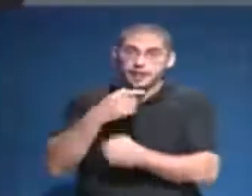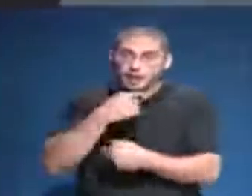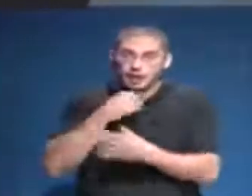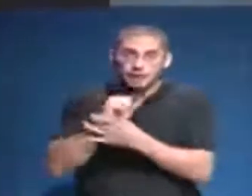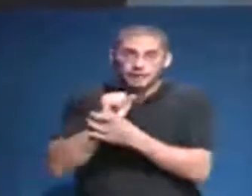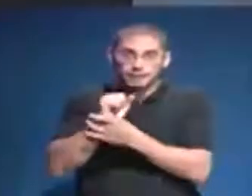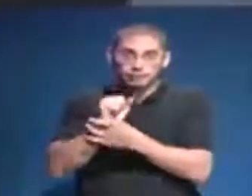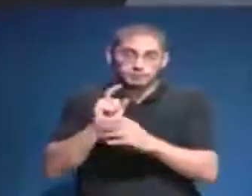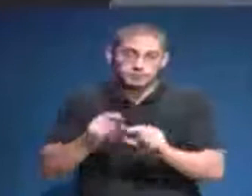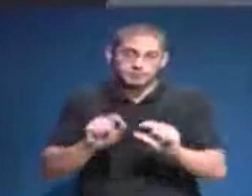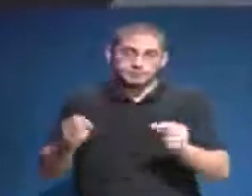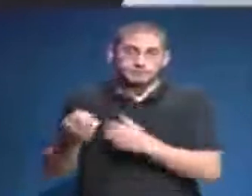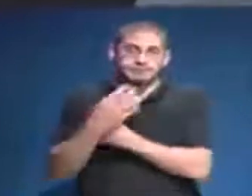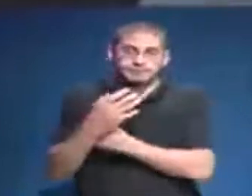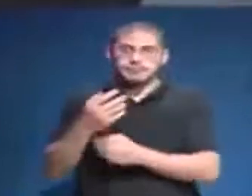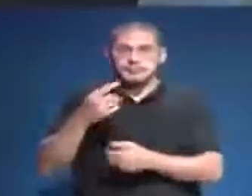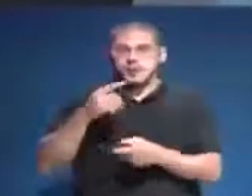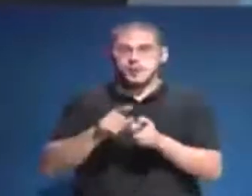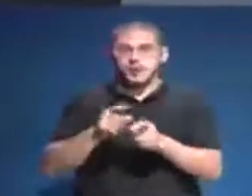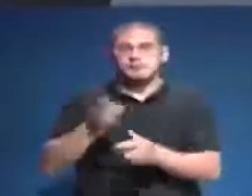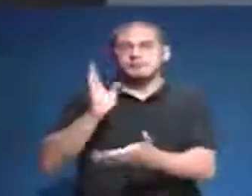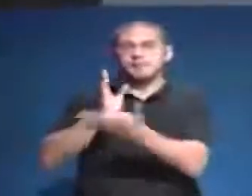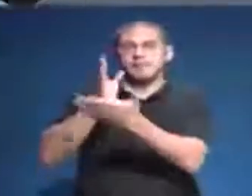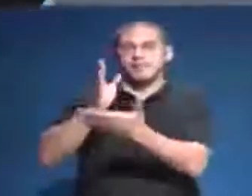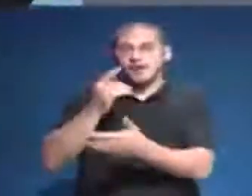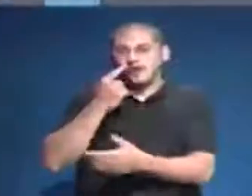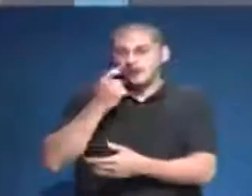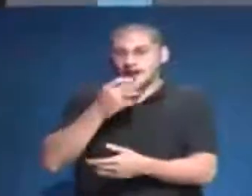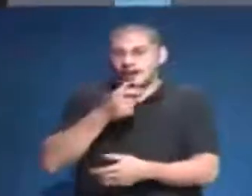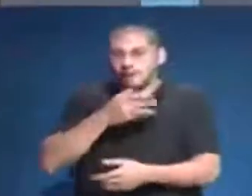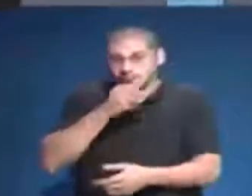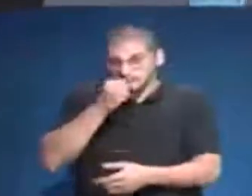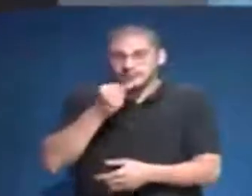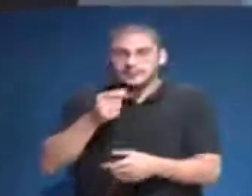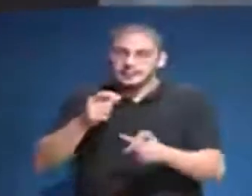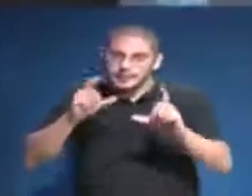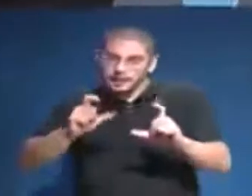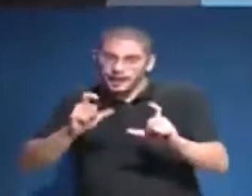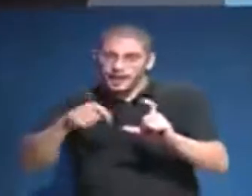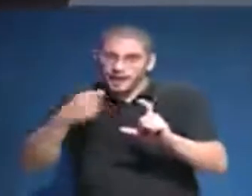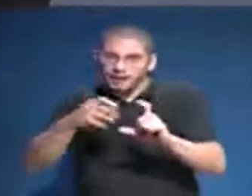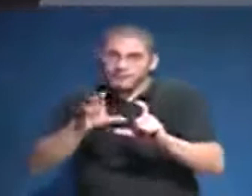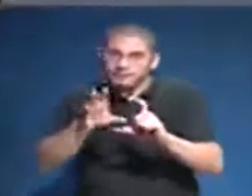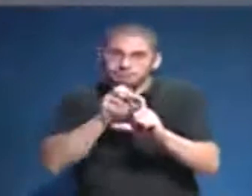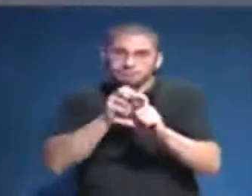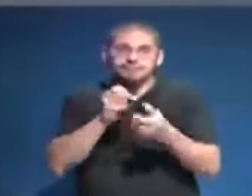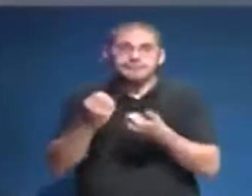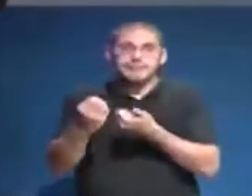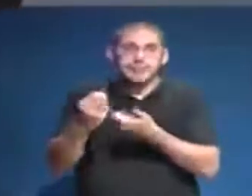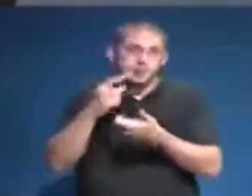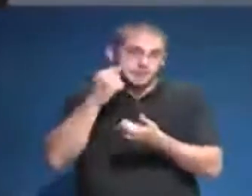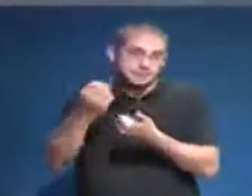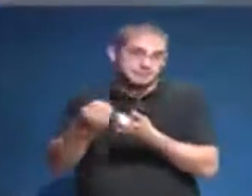famosos, 2616. No solamente el robo es hoy, sino que es el martes que viene. Lo hacemos, esto lo hacemos con la gente. Manden el video, ya